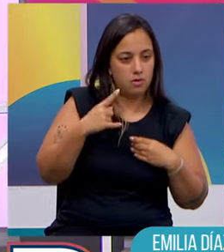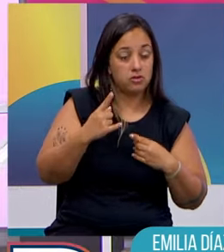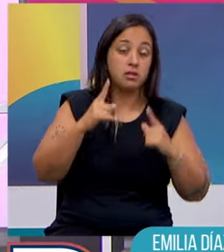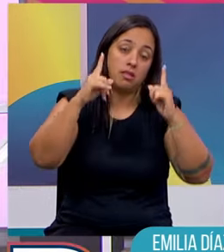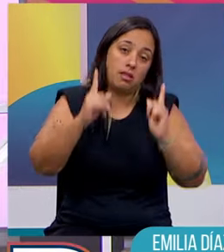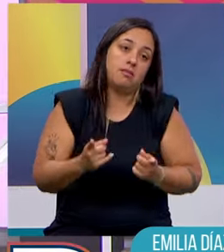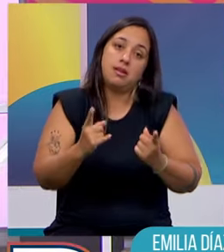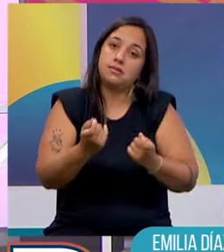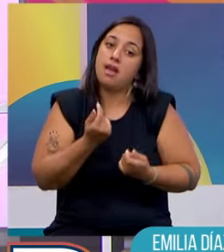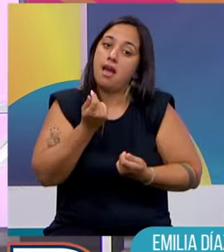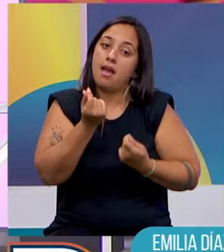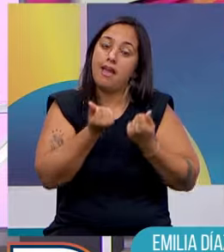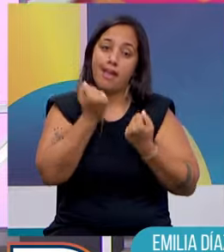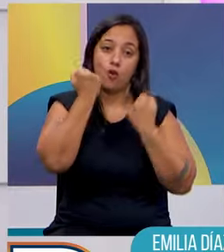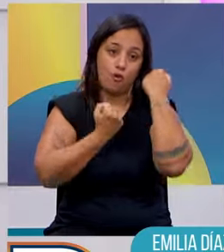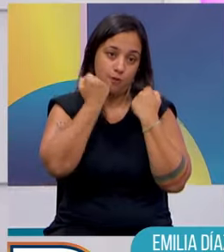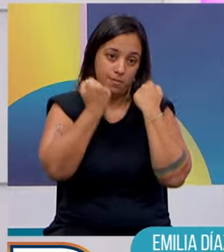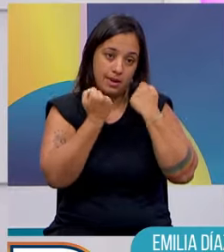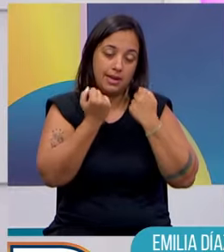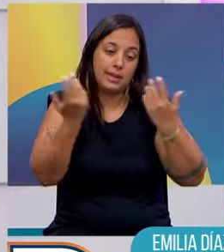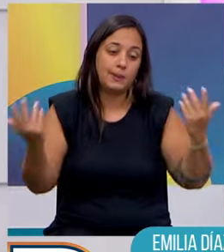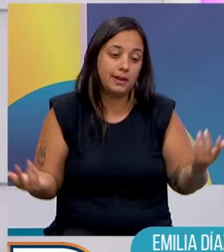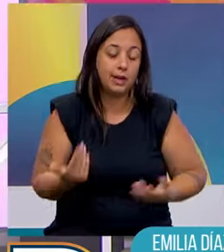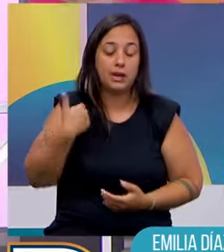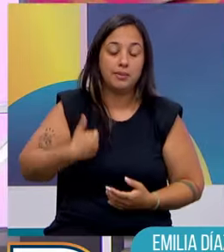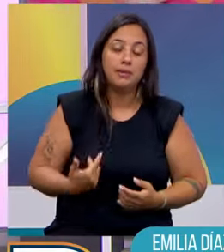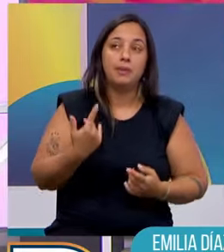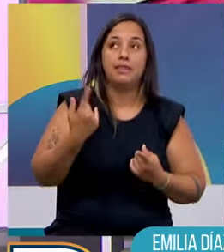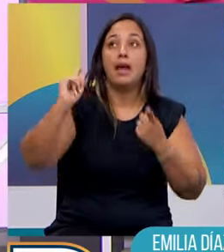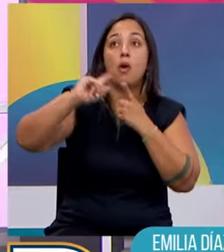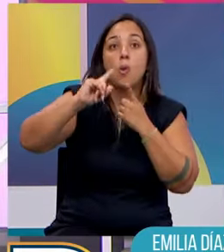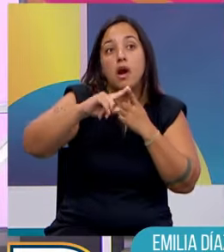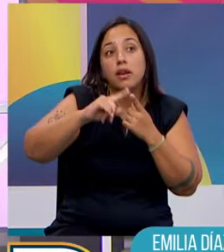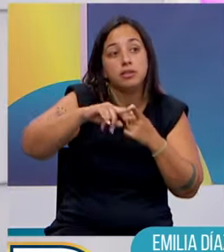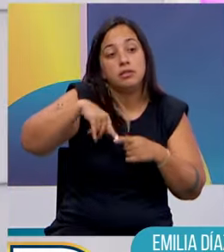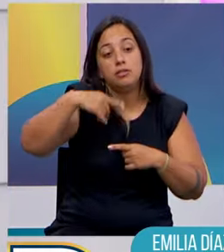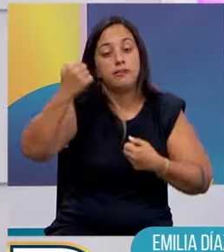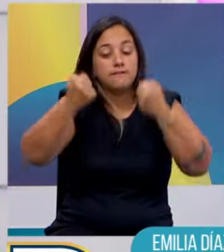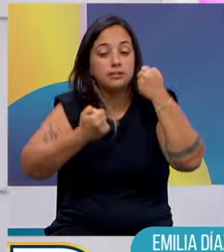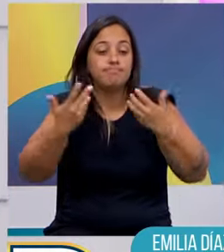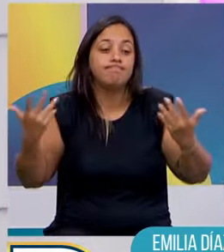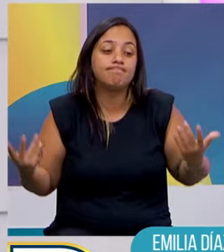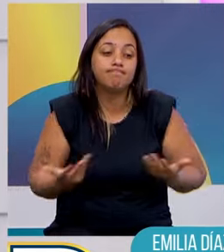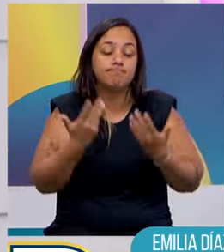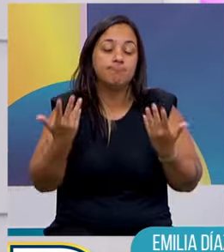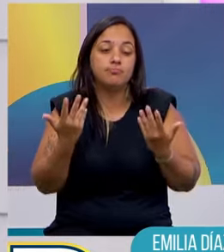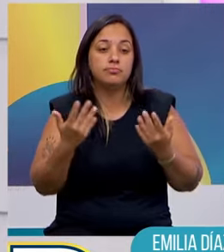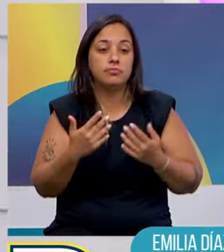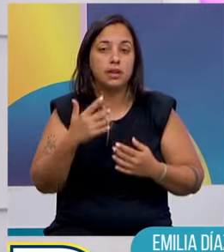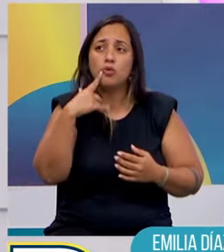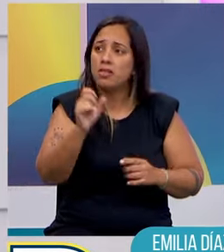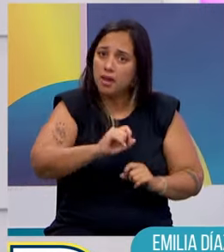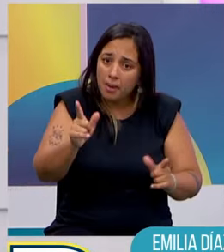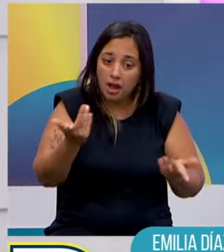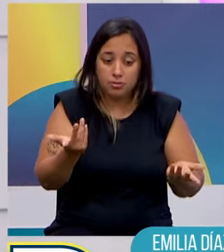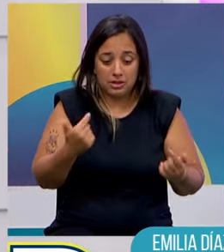económica, ¿no? Que muchas veces te lleva a tener que hacer acuerdos, sí, que a largo plazo terminan siendo perjudiciales. Sí, y no está mal, chiquirines, porque si vos tenés que laburar y llevar el pan a